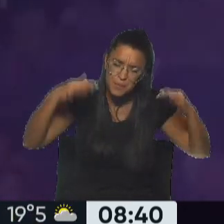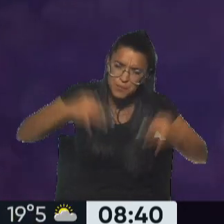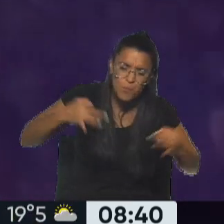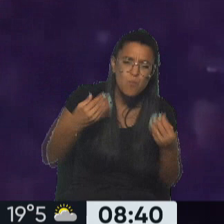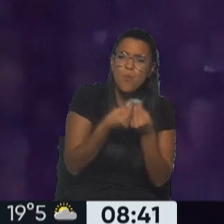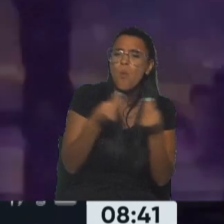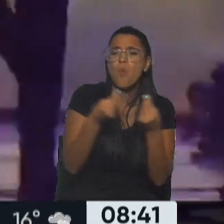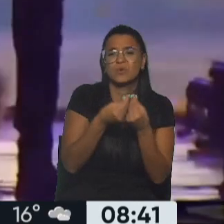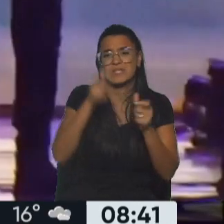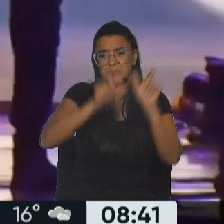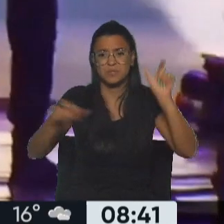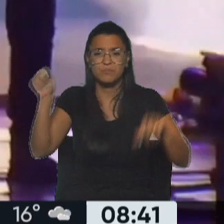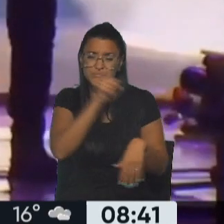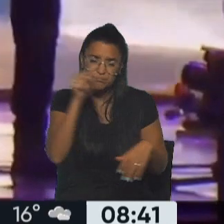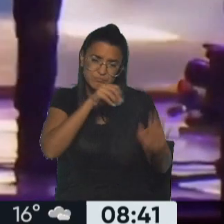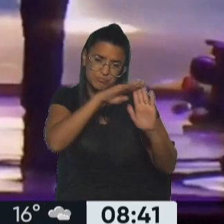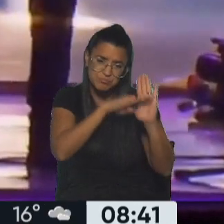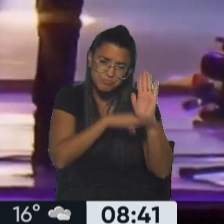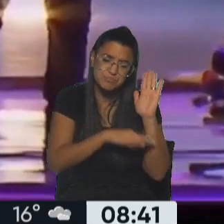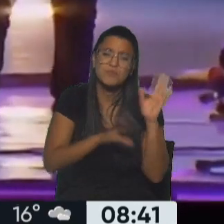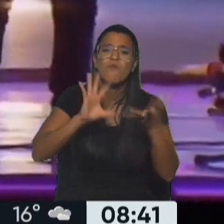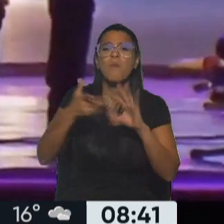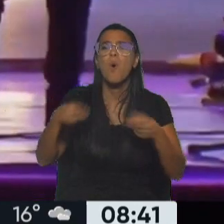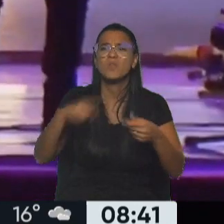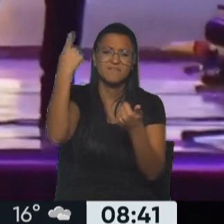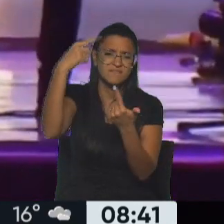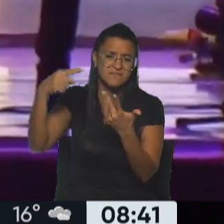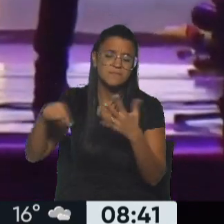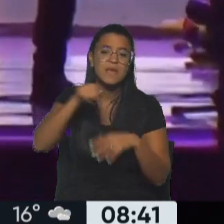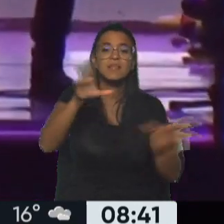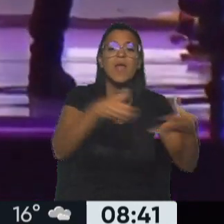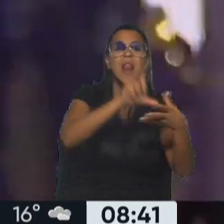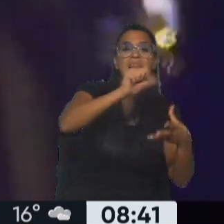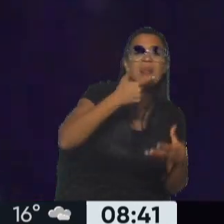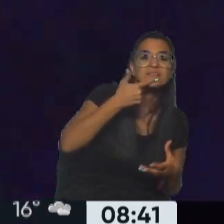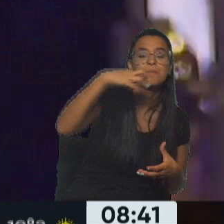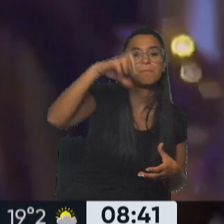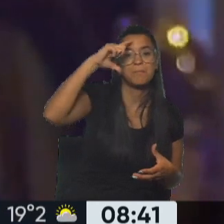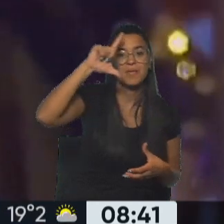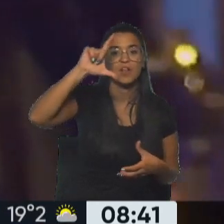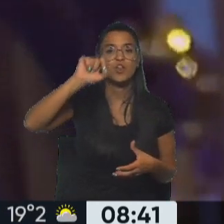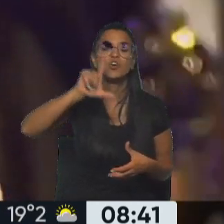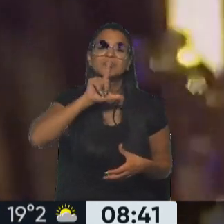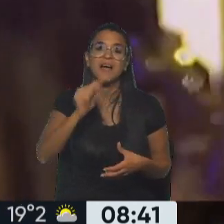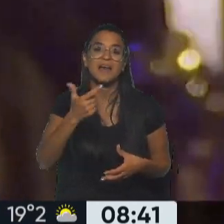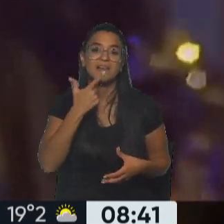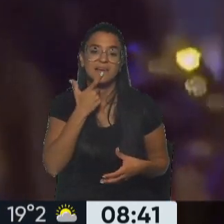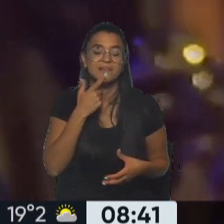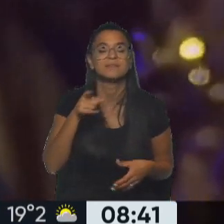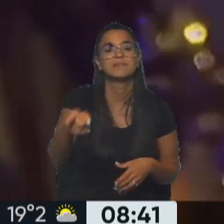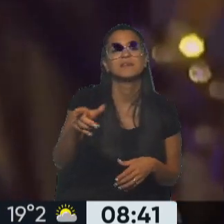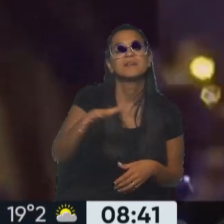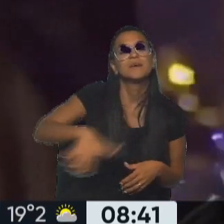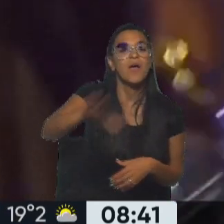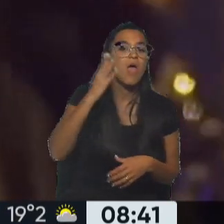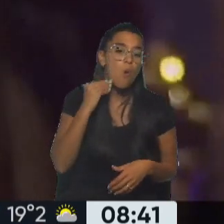un montón de gente de todos los géneros. Estamos destacando a Las Pelotas, la banda de Hurlingham, una de las bandas con mayor